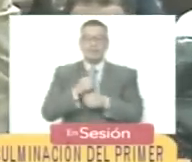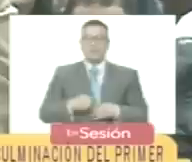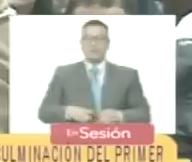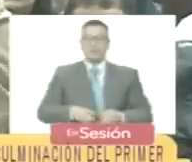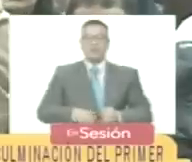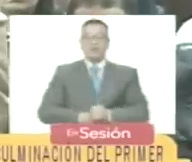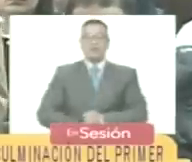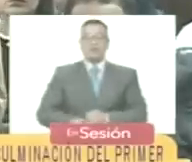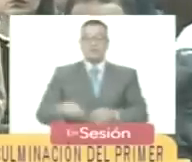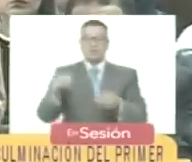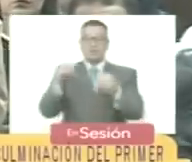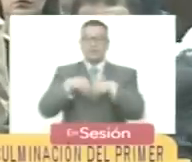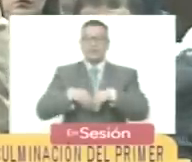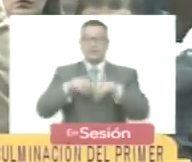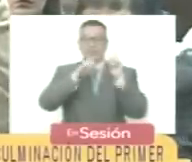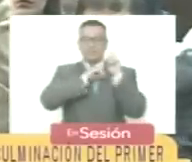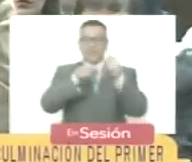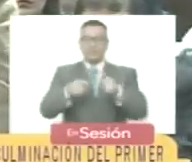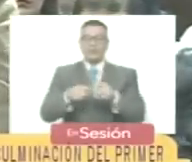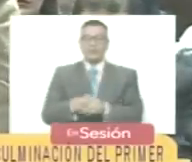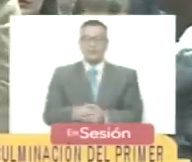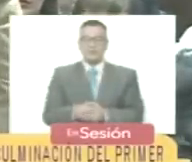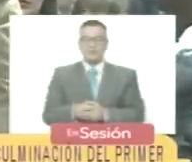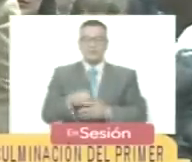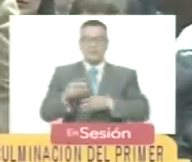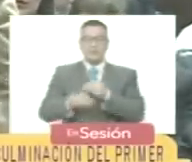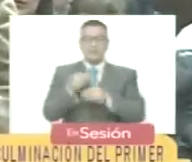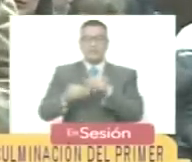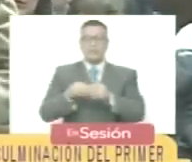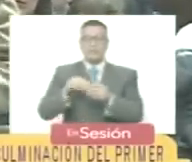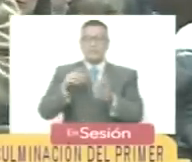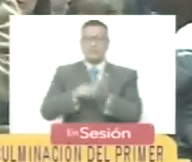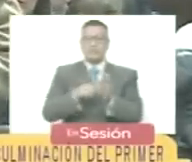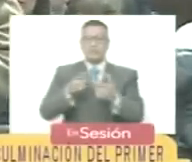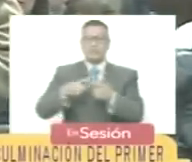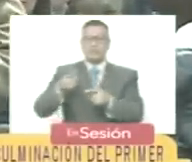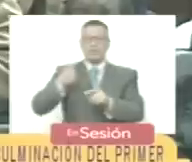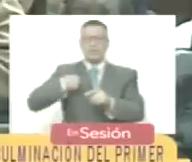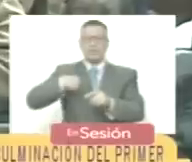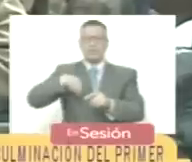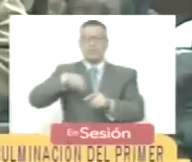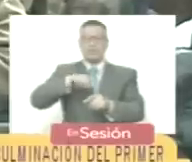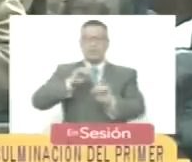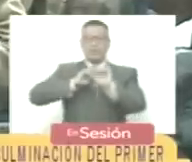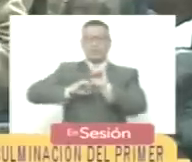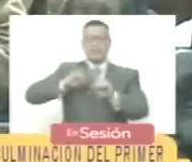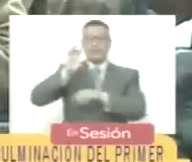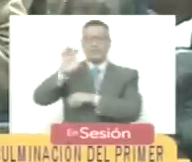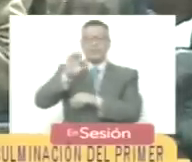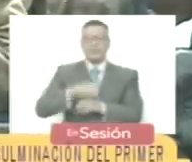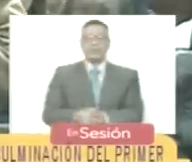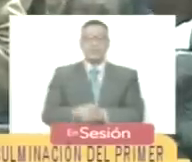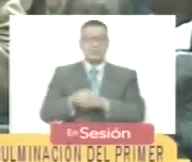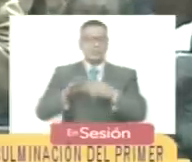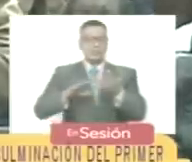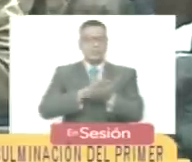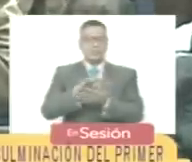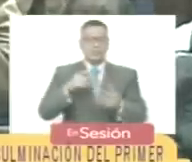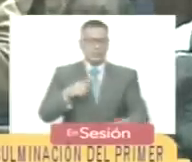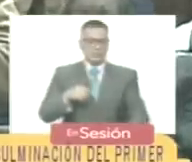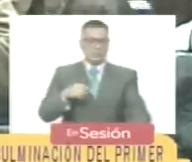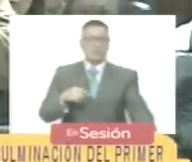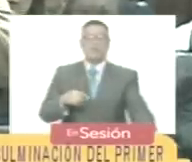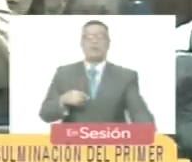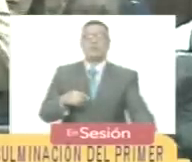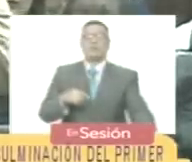nuestras coincidencias y nuestras disidencias. Hemos asumido sin complejo la defensa nacionalista de la patria, sin ningún complejo, asumiendo el riesgo y